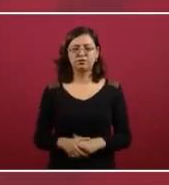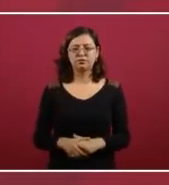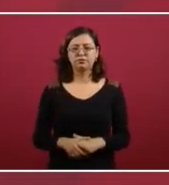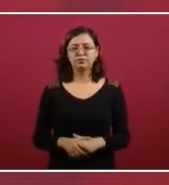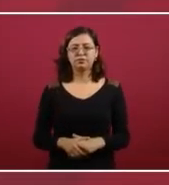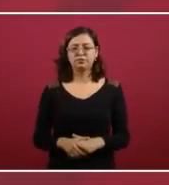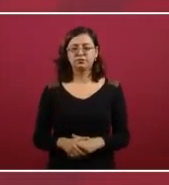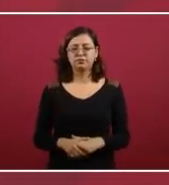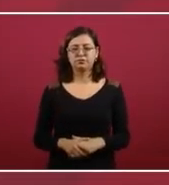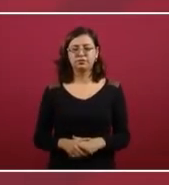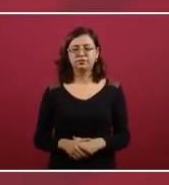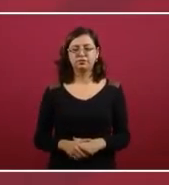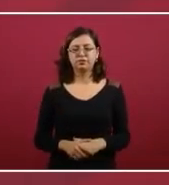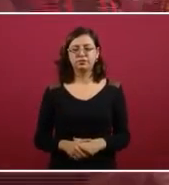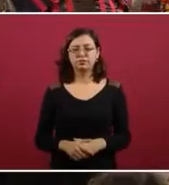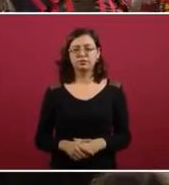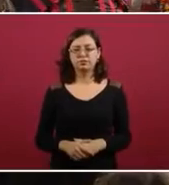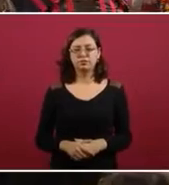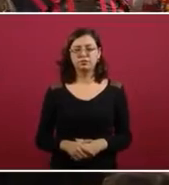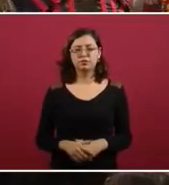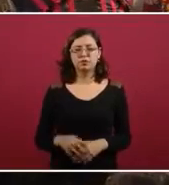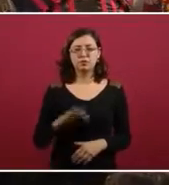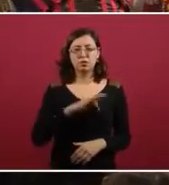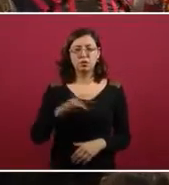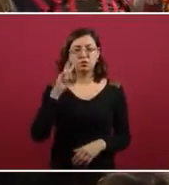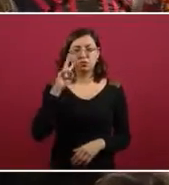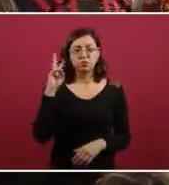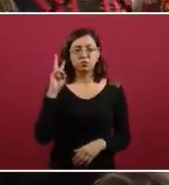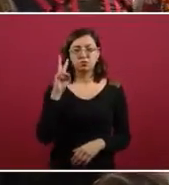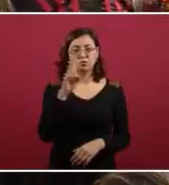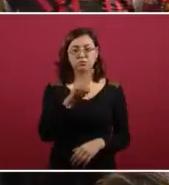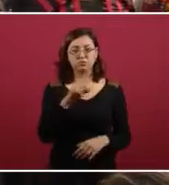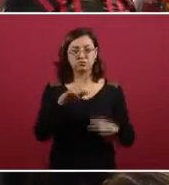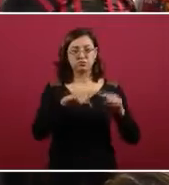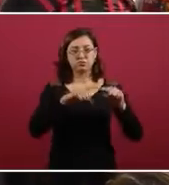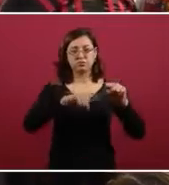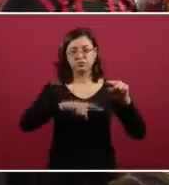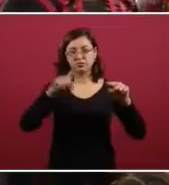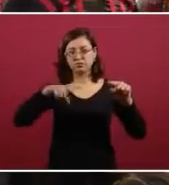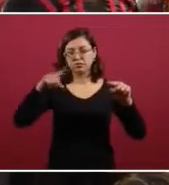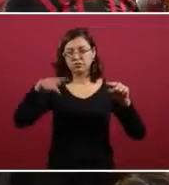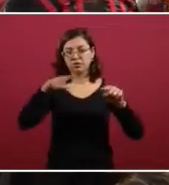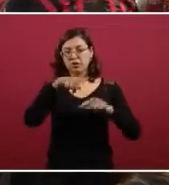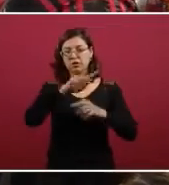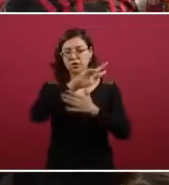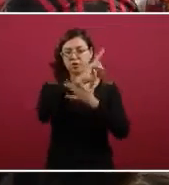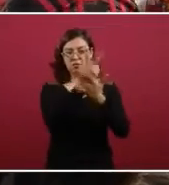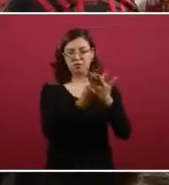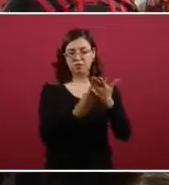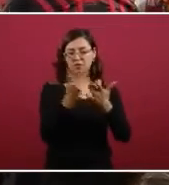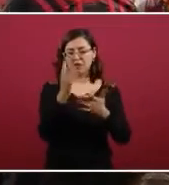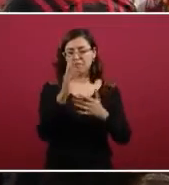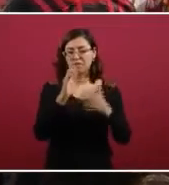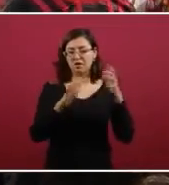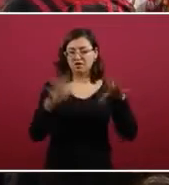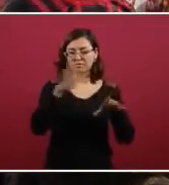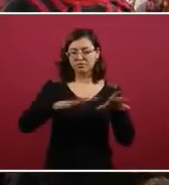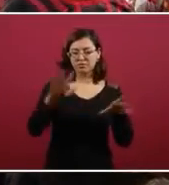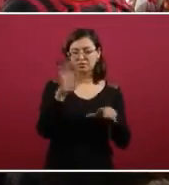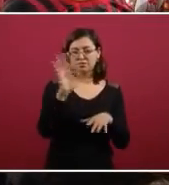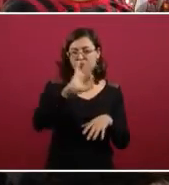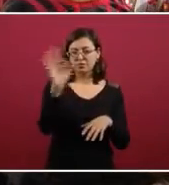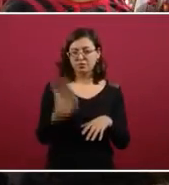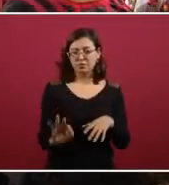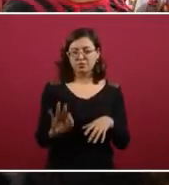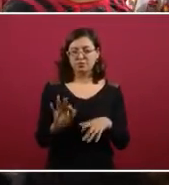nada más viendo la tabla de los programas sociales, de los